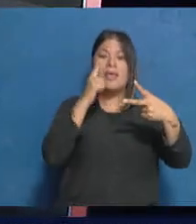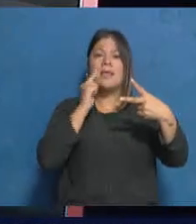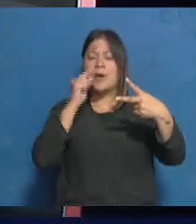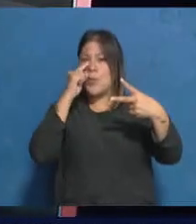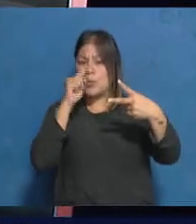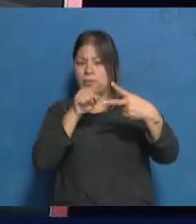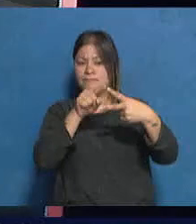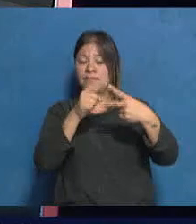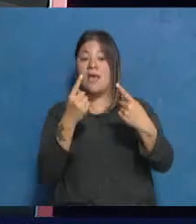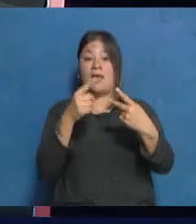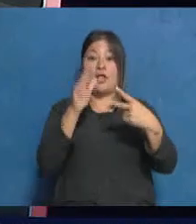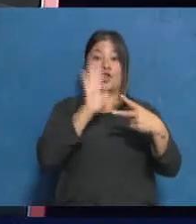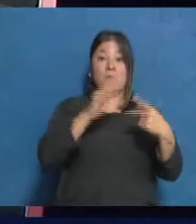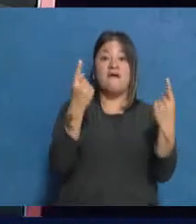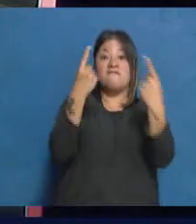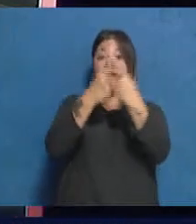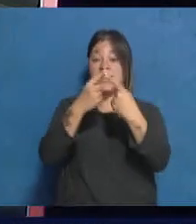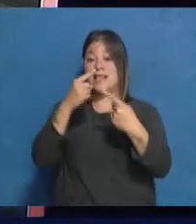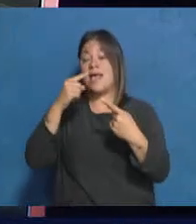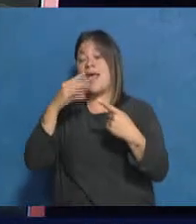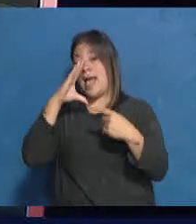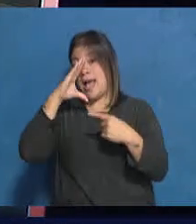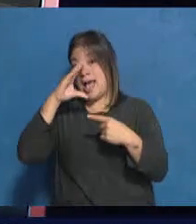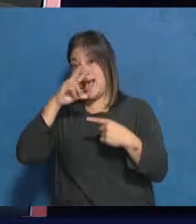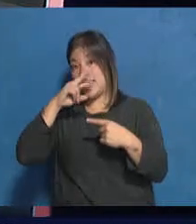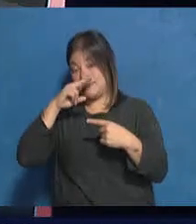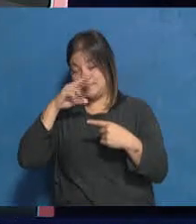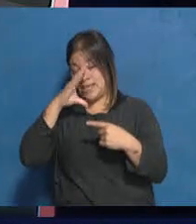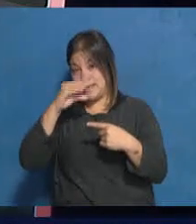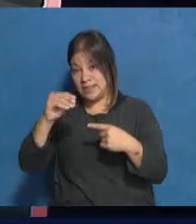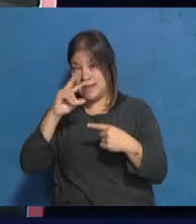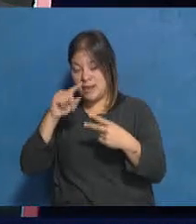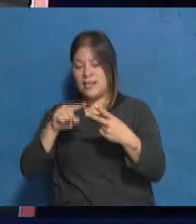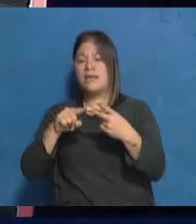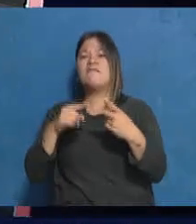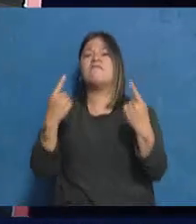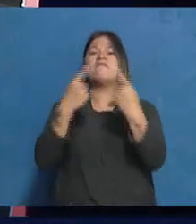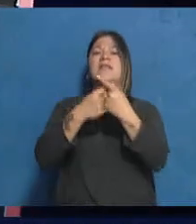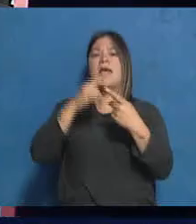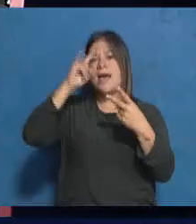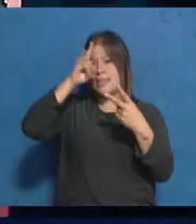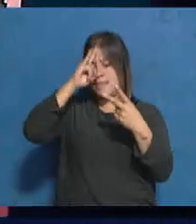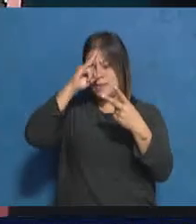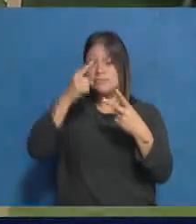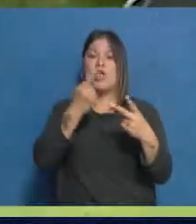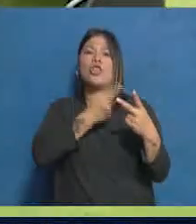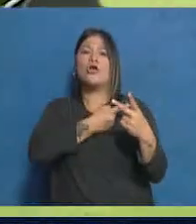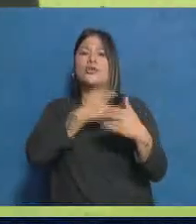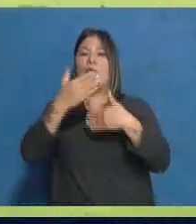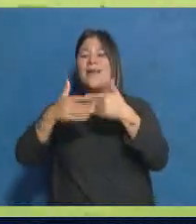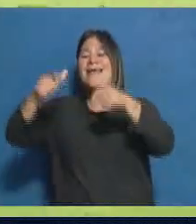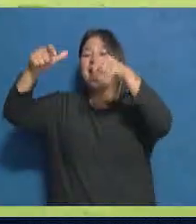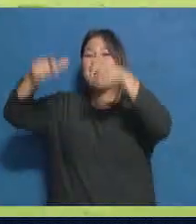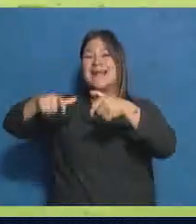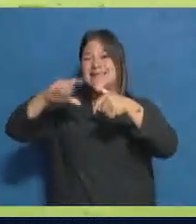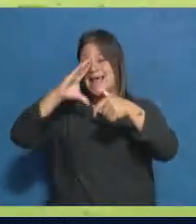jugar frente a Gimnasia de La Plata y tiene que jugar frente a Independiente de Avellaneda. ¿Dónde lo haría? En la cancha de Gimnasia y Esgrima, en la